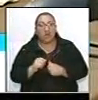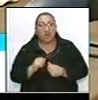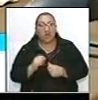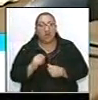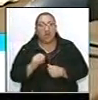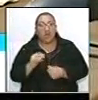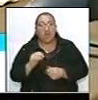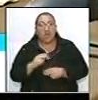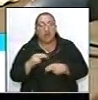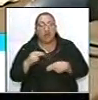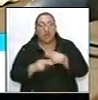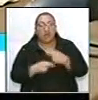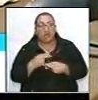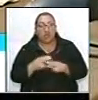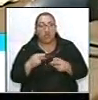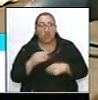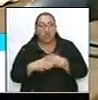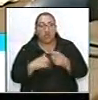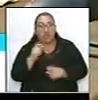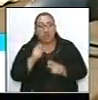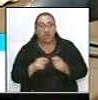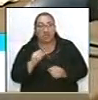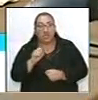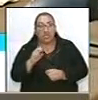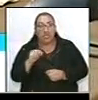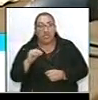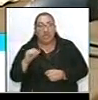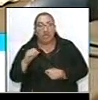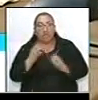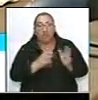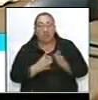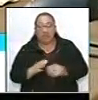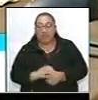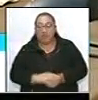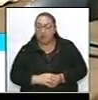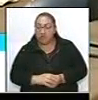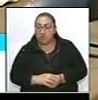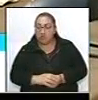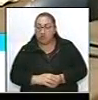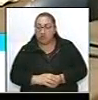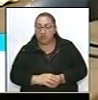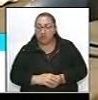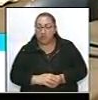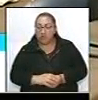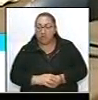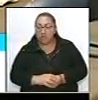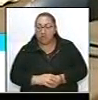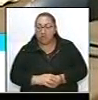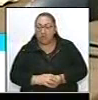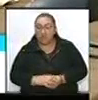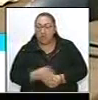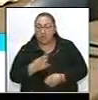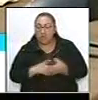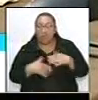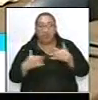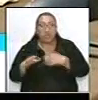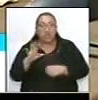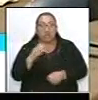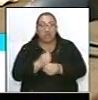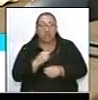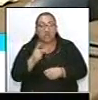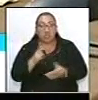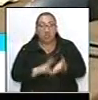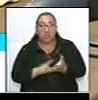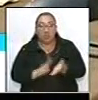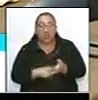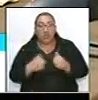nacional, ¿no?, en donde todos los serenos sean preparados, ¿no?, para que puedan hacer su labor. Y un seguro de